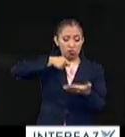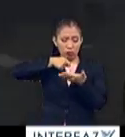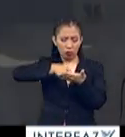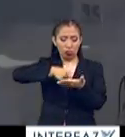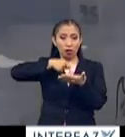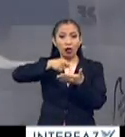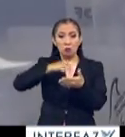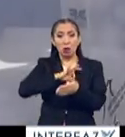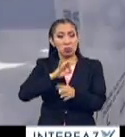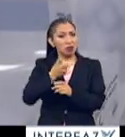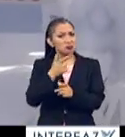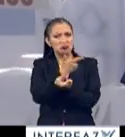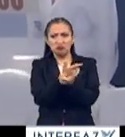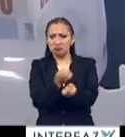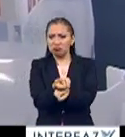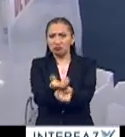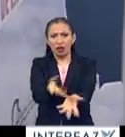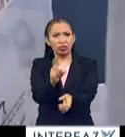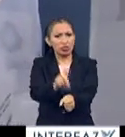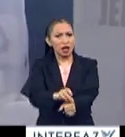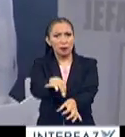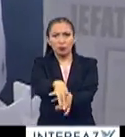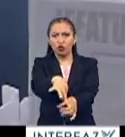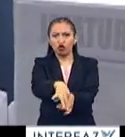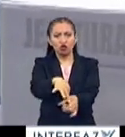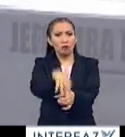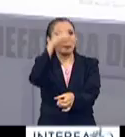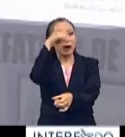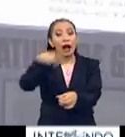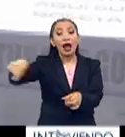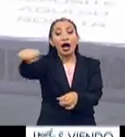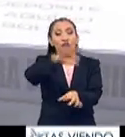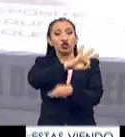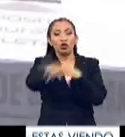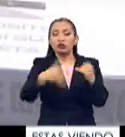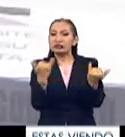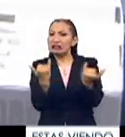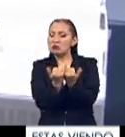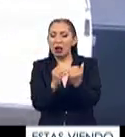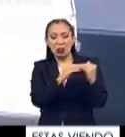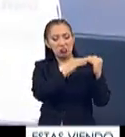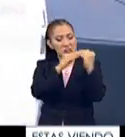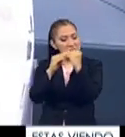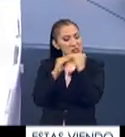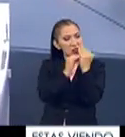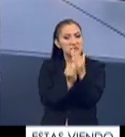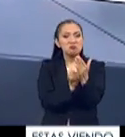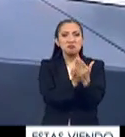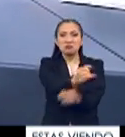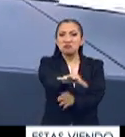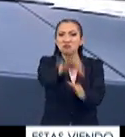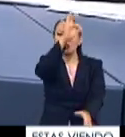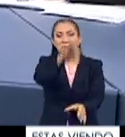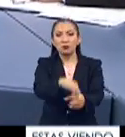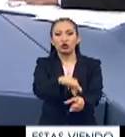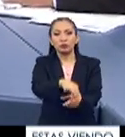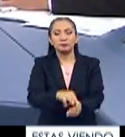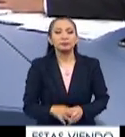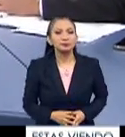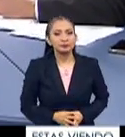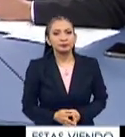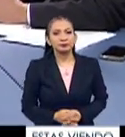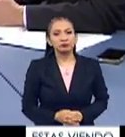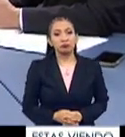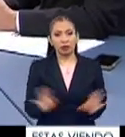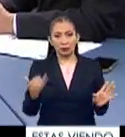con las boletas. Todo eso va a estar el día de elección, precisamente para que todos tengan la claridad a la hora de votar. A la hora de votar, desde luego.